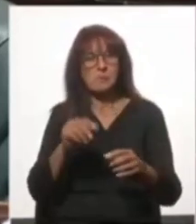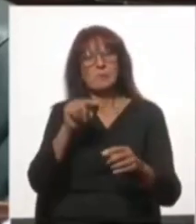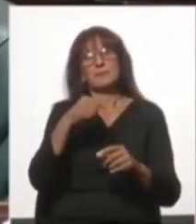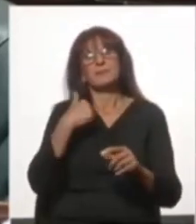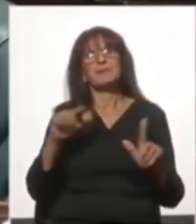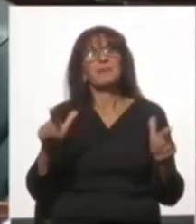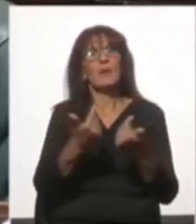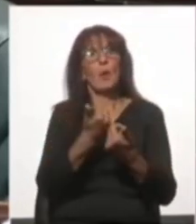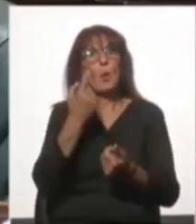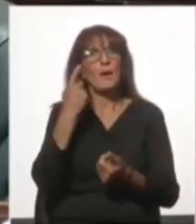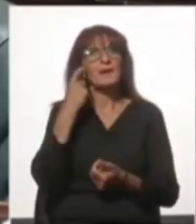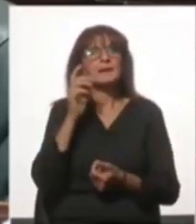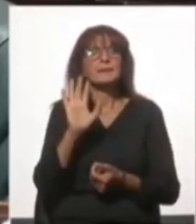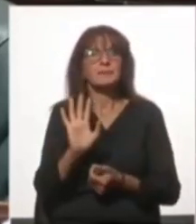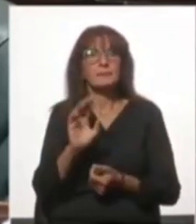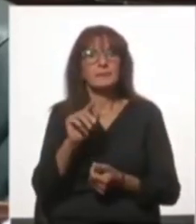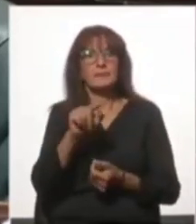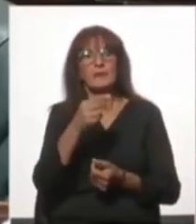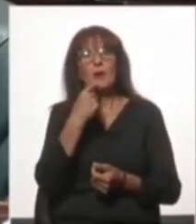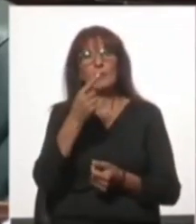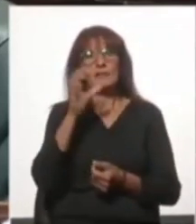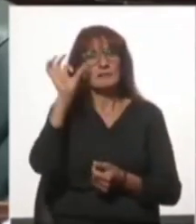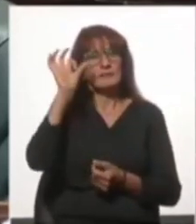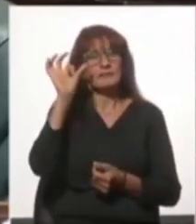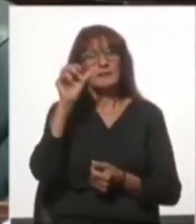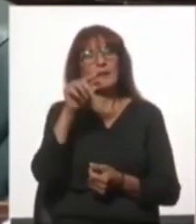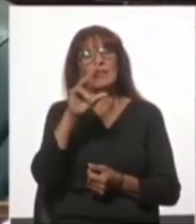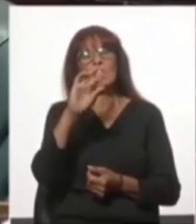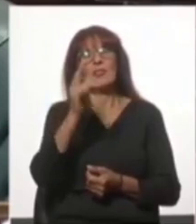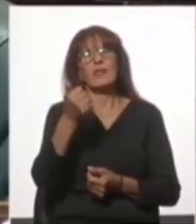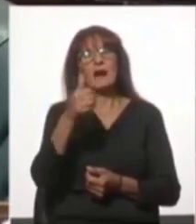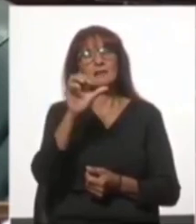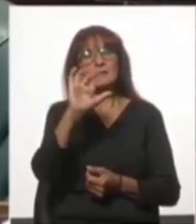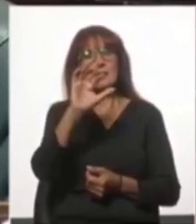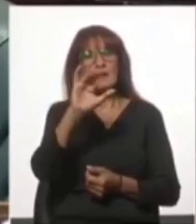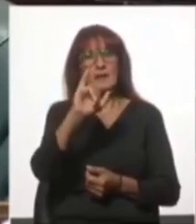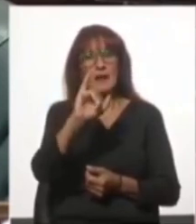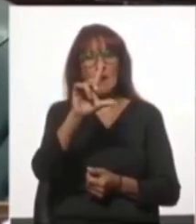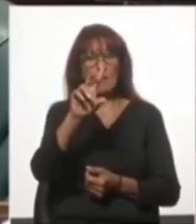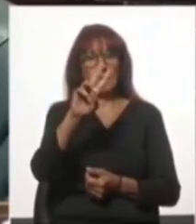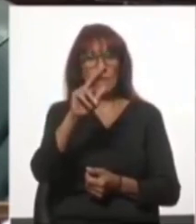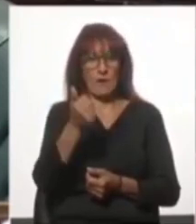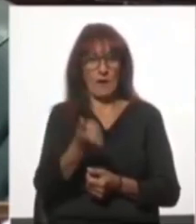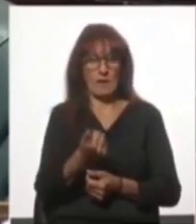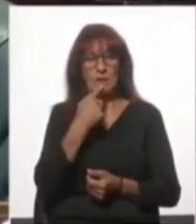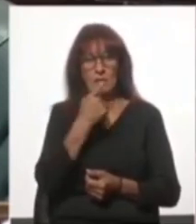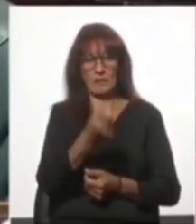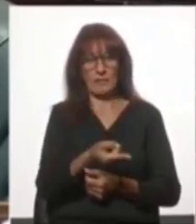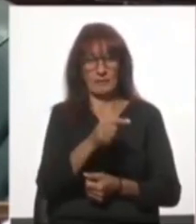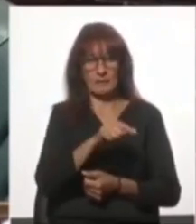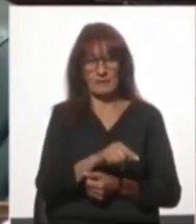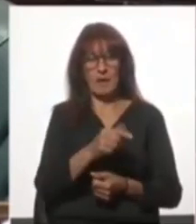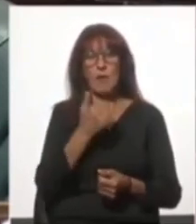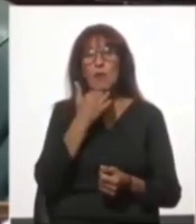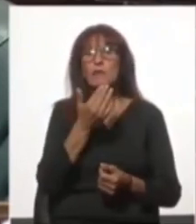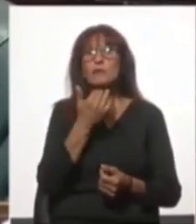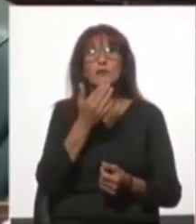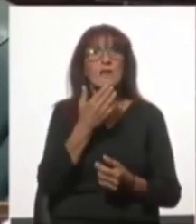bien decía incluso el senador Da Silva, tenemos un mundo de pura incertidumbre, no sabemos cómo van a ser los